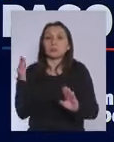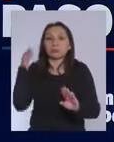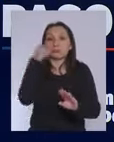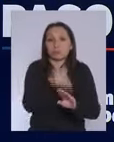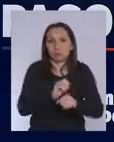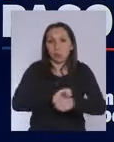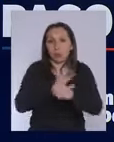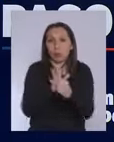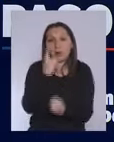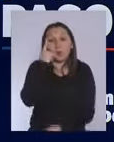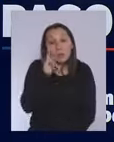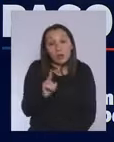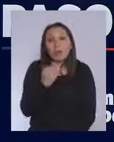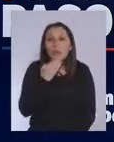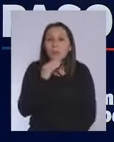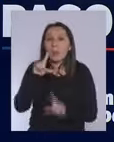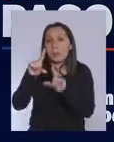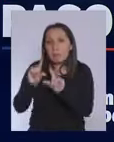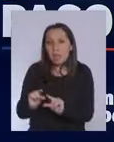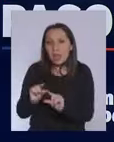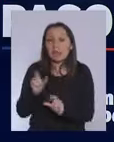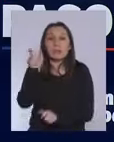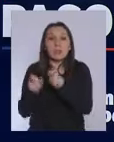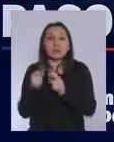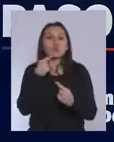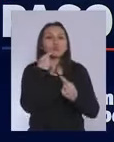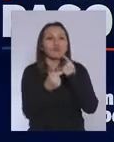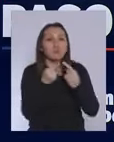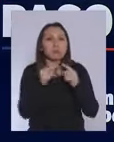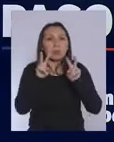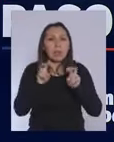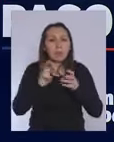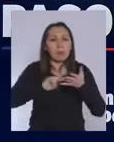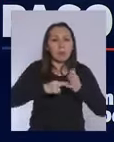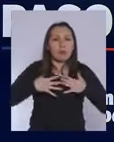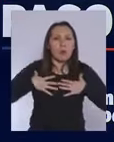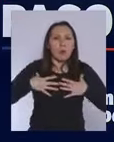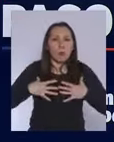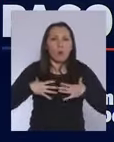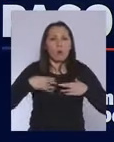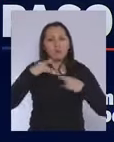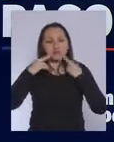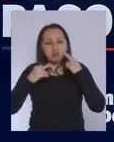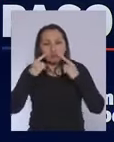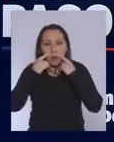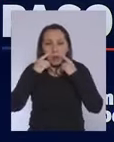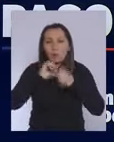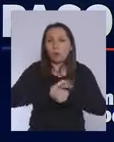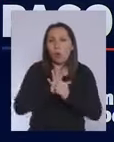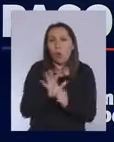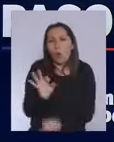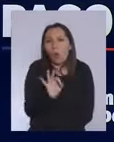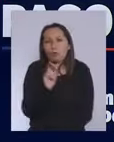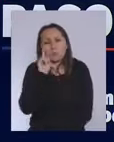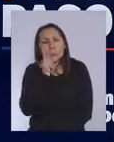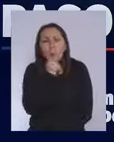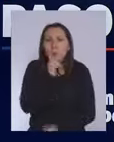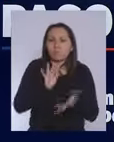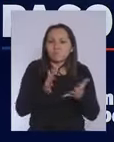pero también tuvimos una caída en las consultas respiratorias es decir por coronavirus o por sospechas de coronavirus